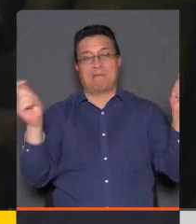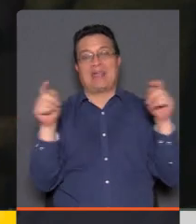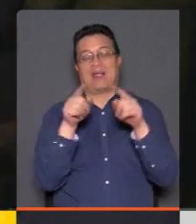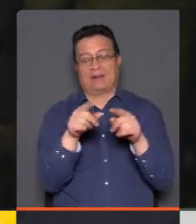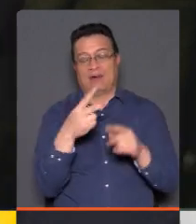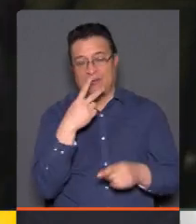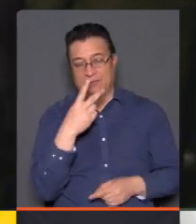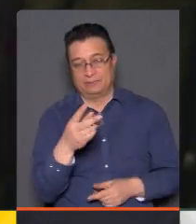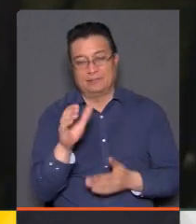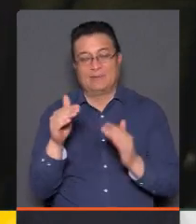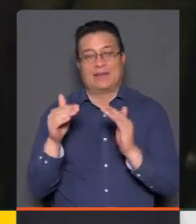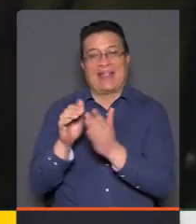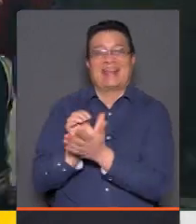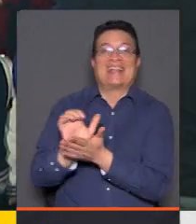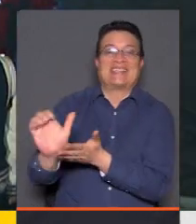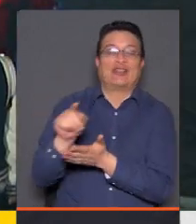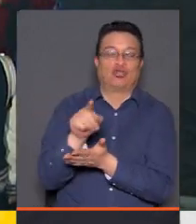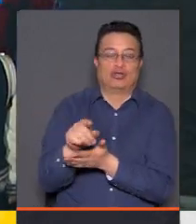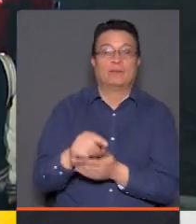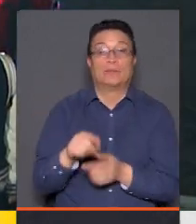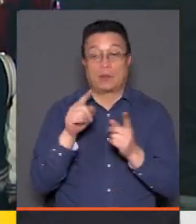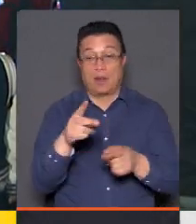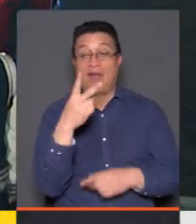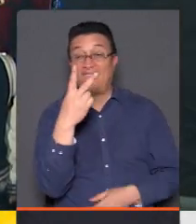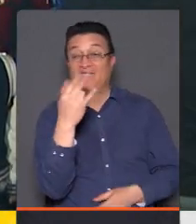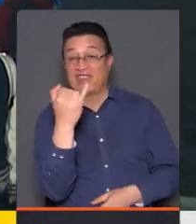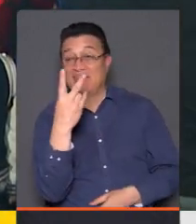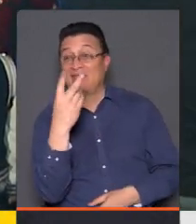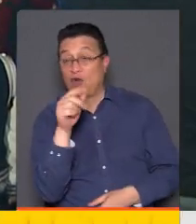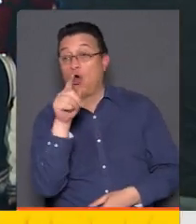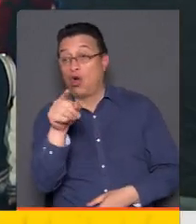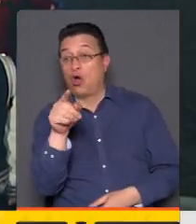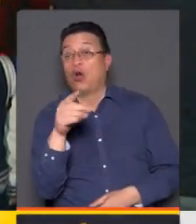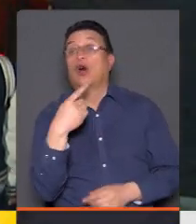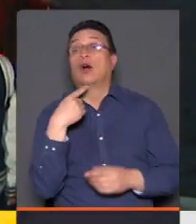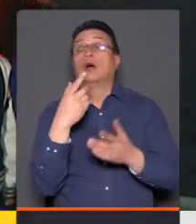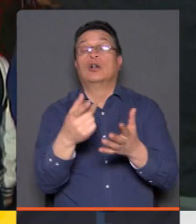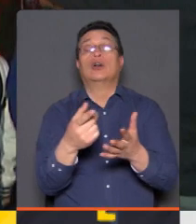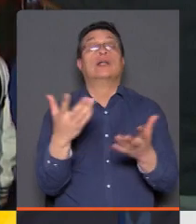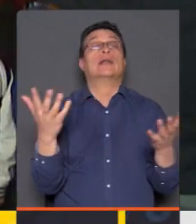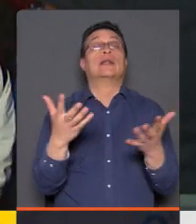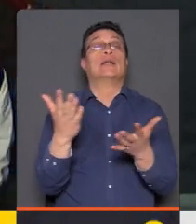Ramón. El informe también entonces en vivo de Alfonso Concha con lo que